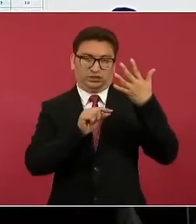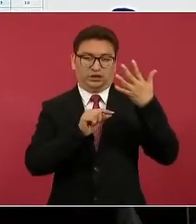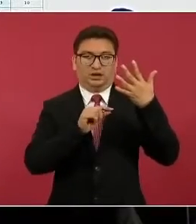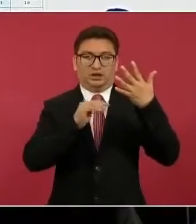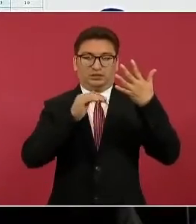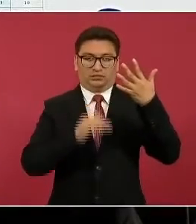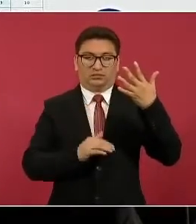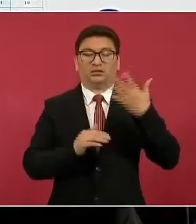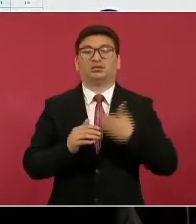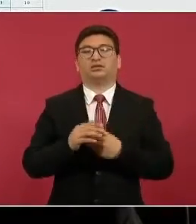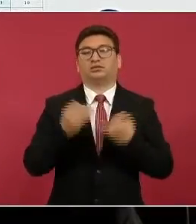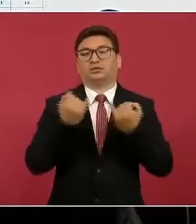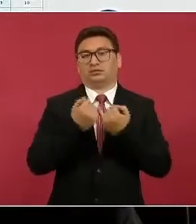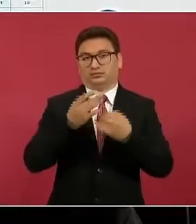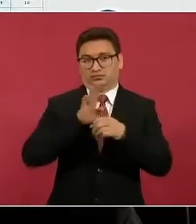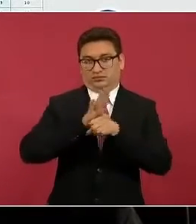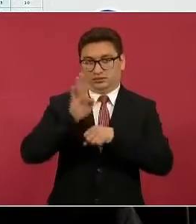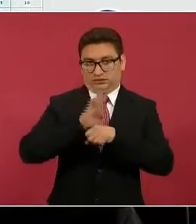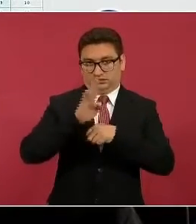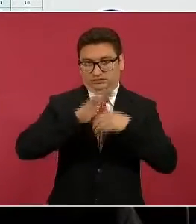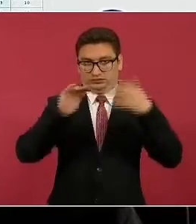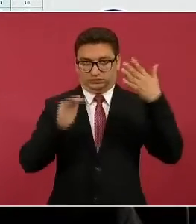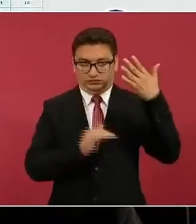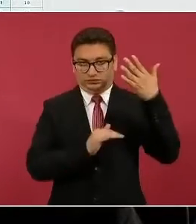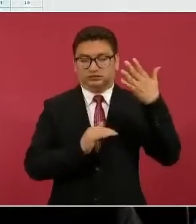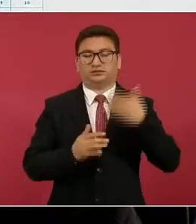abajo de Brasil,